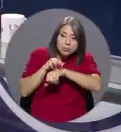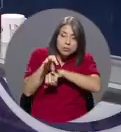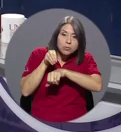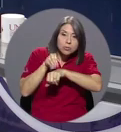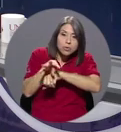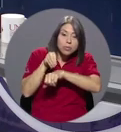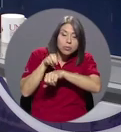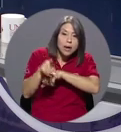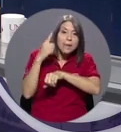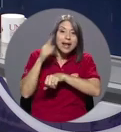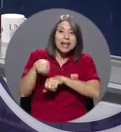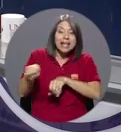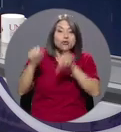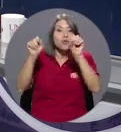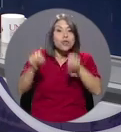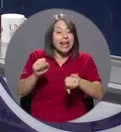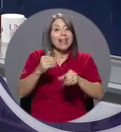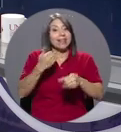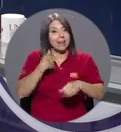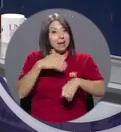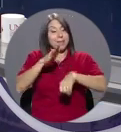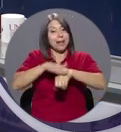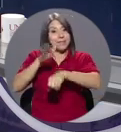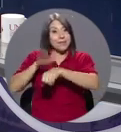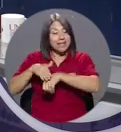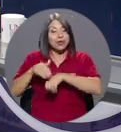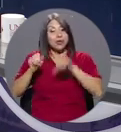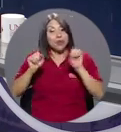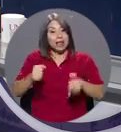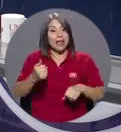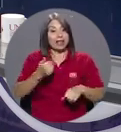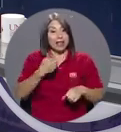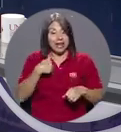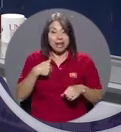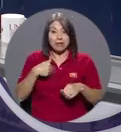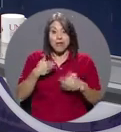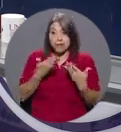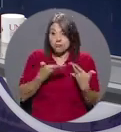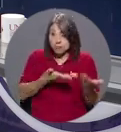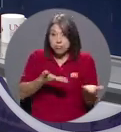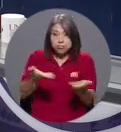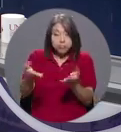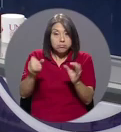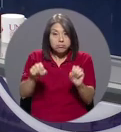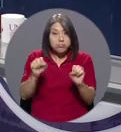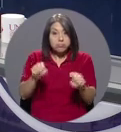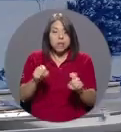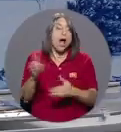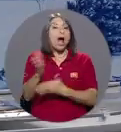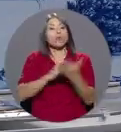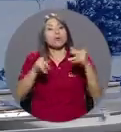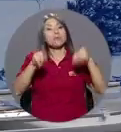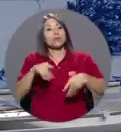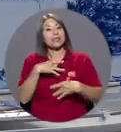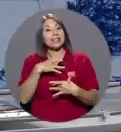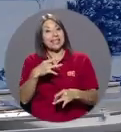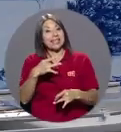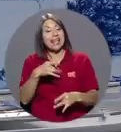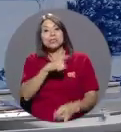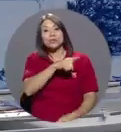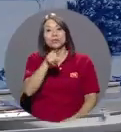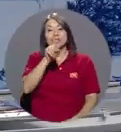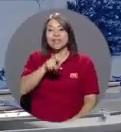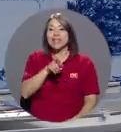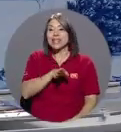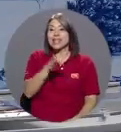poder acceder a esos permisos, a esas concesiones. Entonces yo pienso que si hay personas que están interesadas, pues lo importante es que